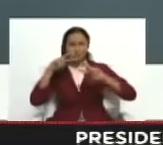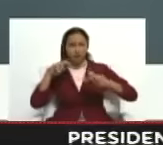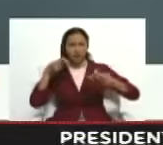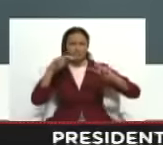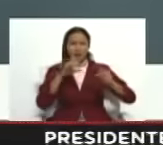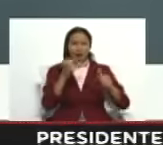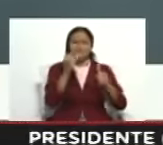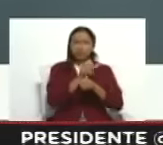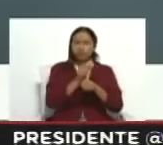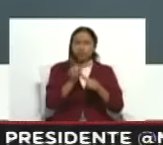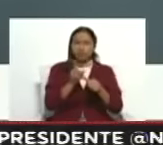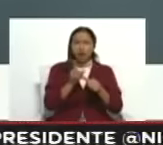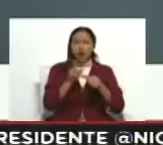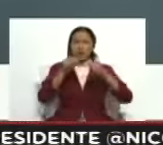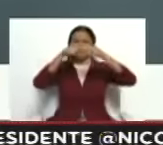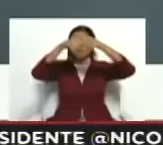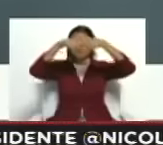menciono.